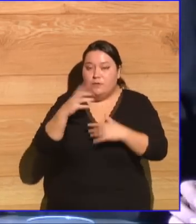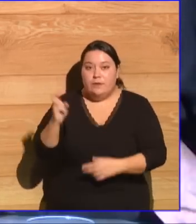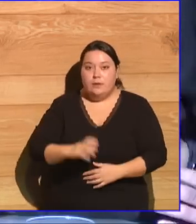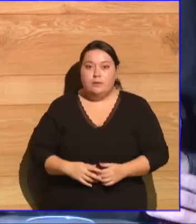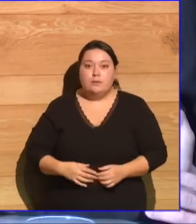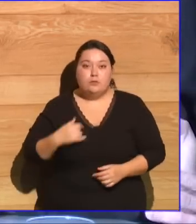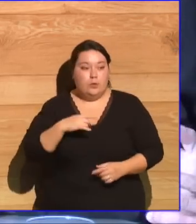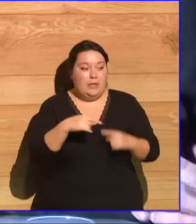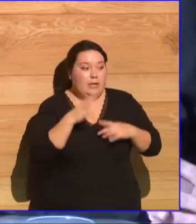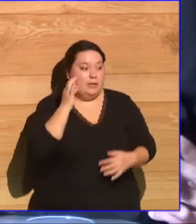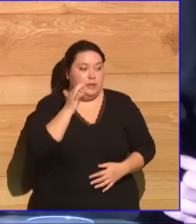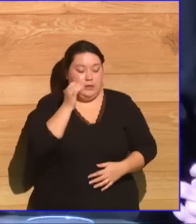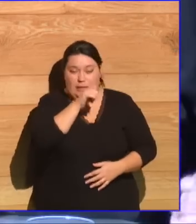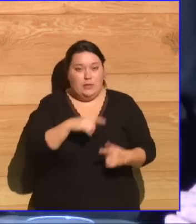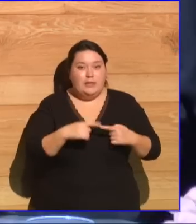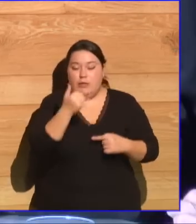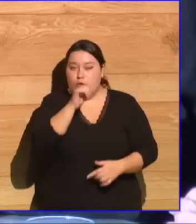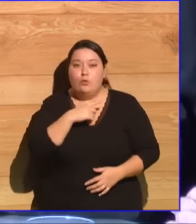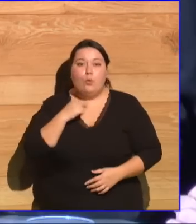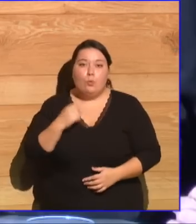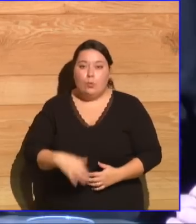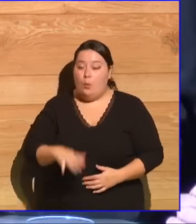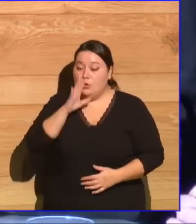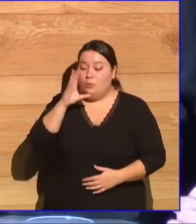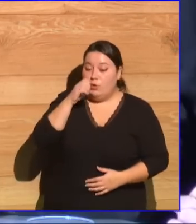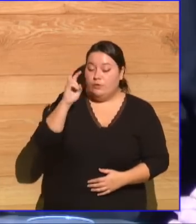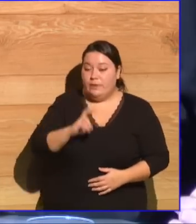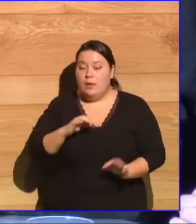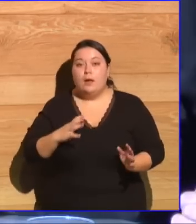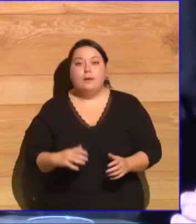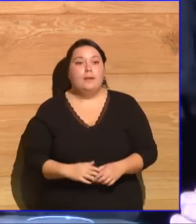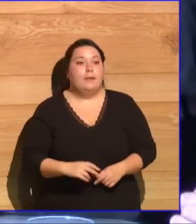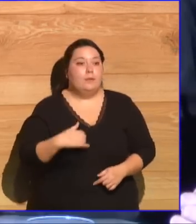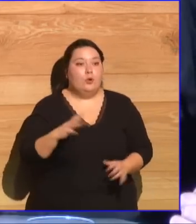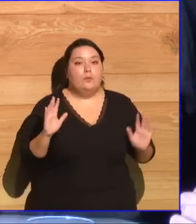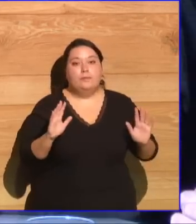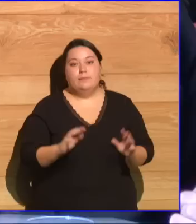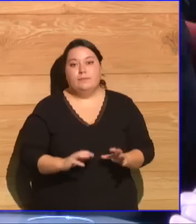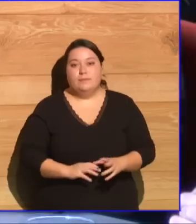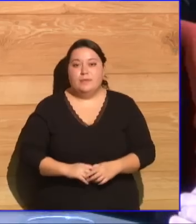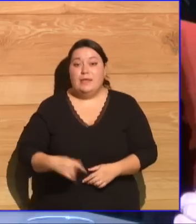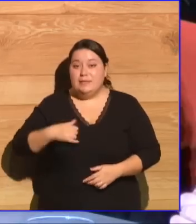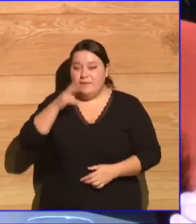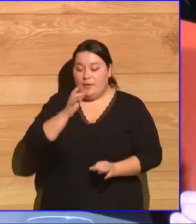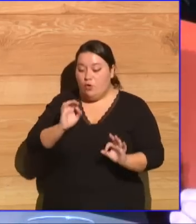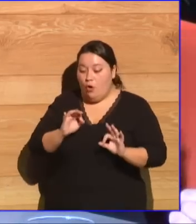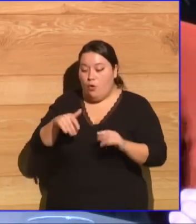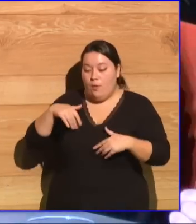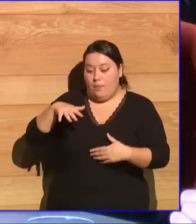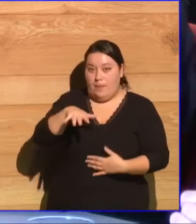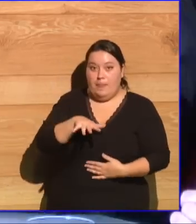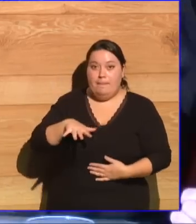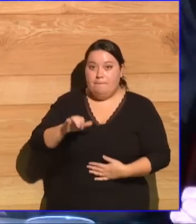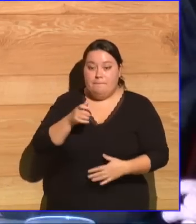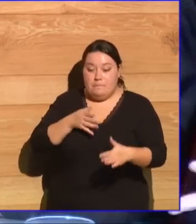tu tío el cura, era, ¿no? Eso es. Vale, vale. Por Entonces- si volvía borracho. Esa habitación estaba, esa habitación estaba ahí y nadie